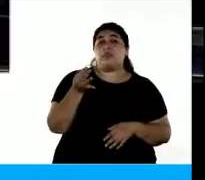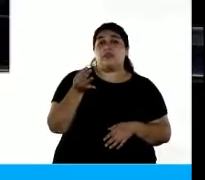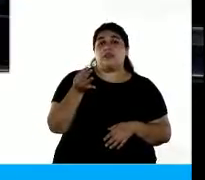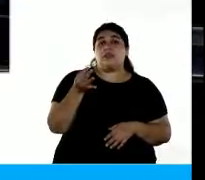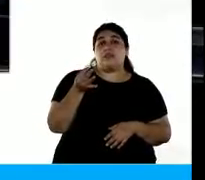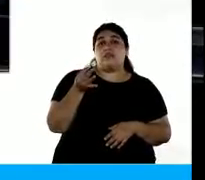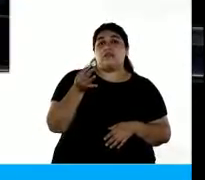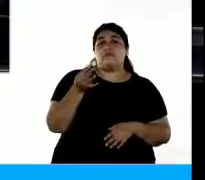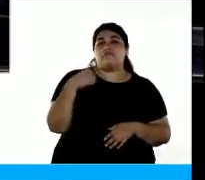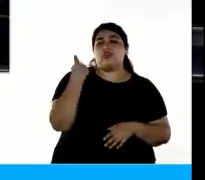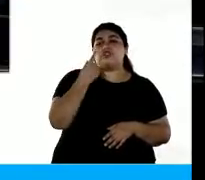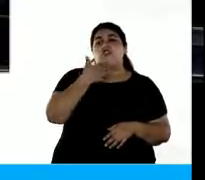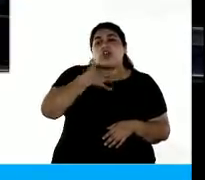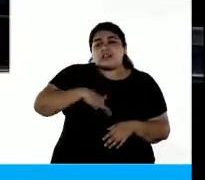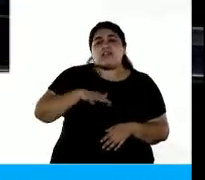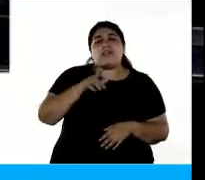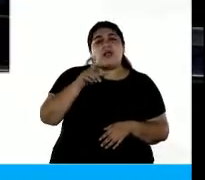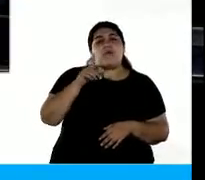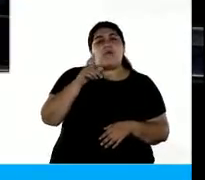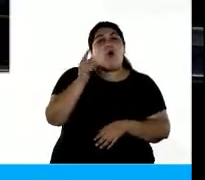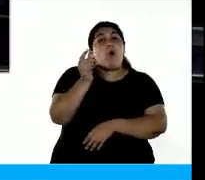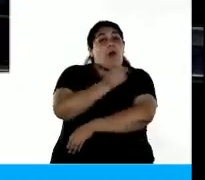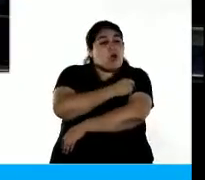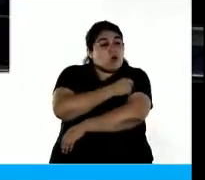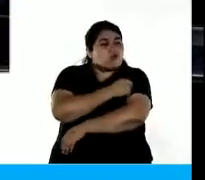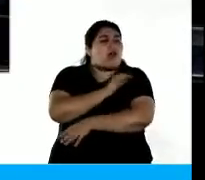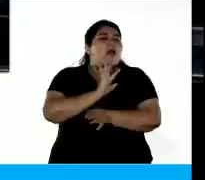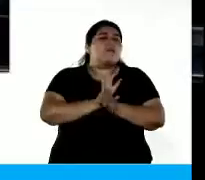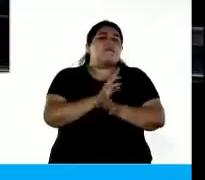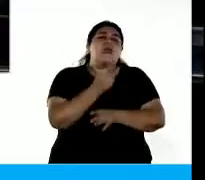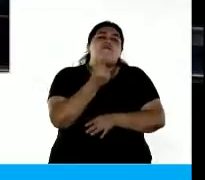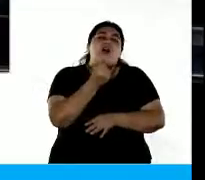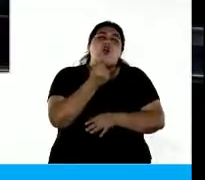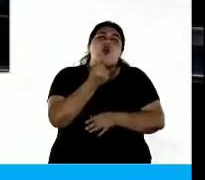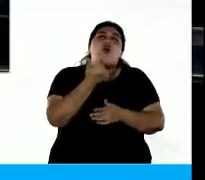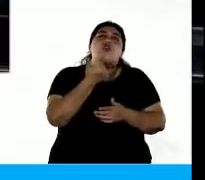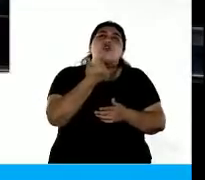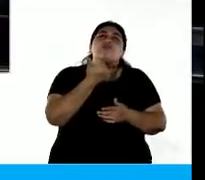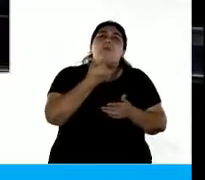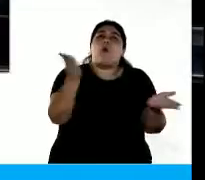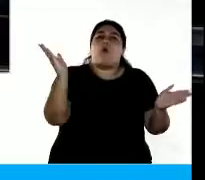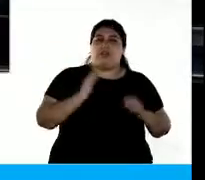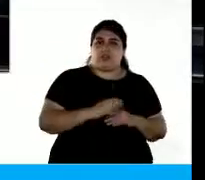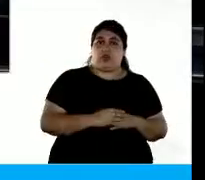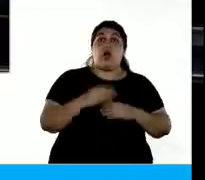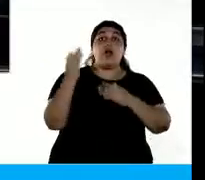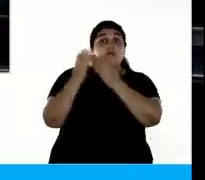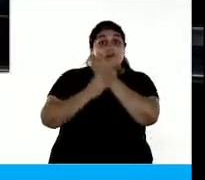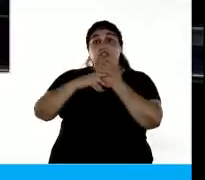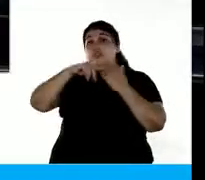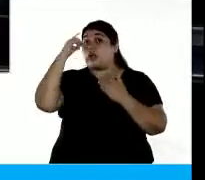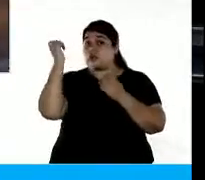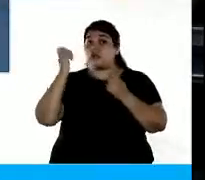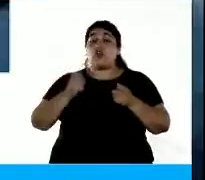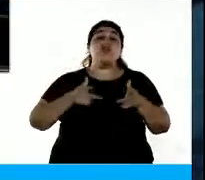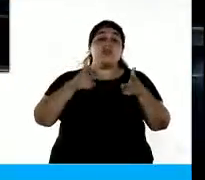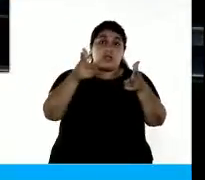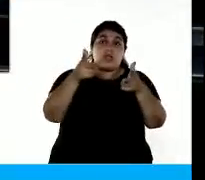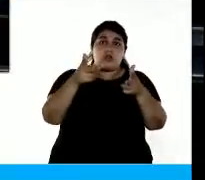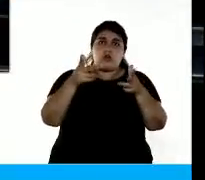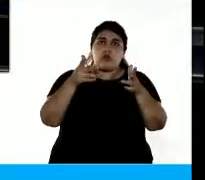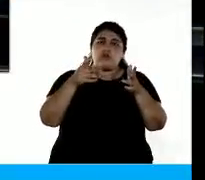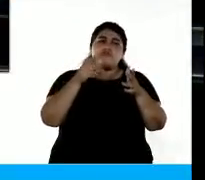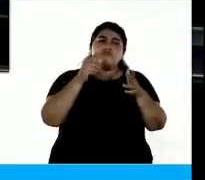entendemos que la vacuna es ese bien público ese bien preciado y el mismo ministerio de salud de la nación fue el que puso prioridades